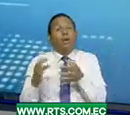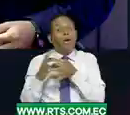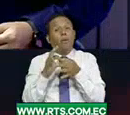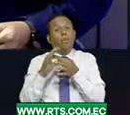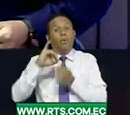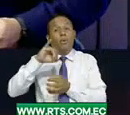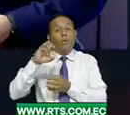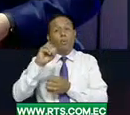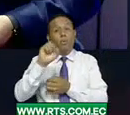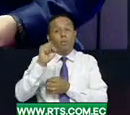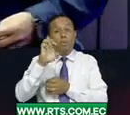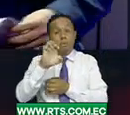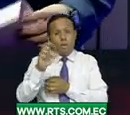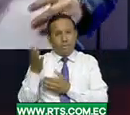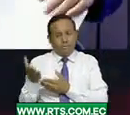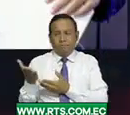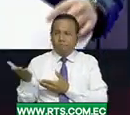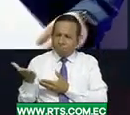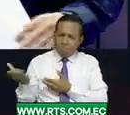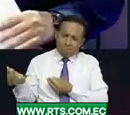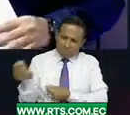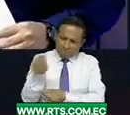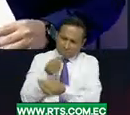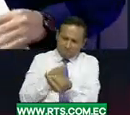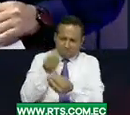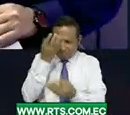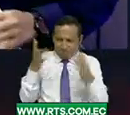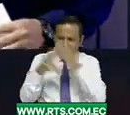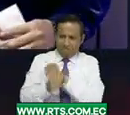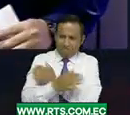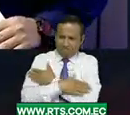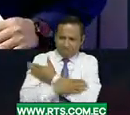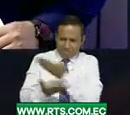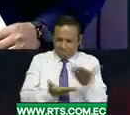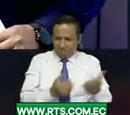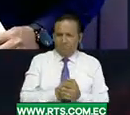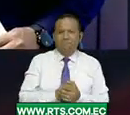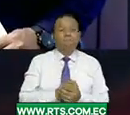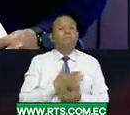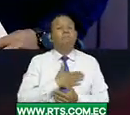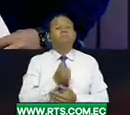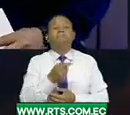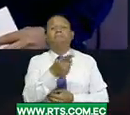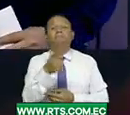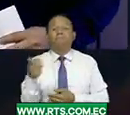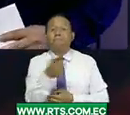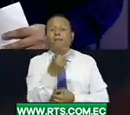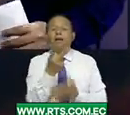Alberto Molestina. Qué placer, José. Buenas noches, bienvenido. Buenas noches, André. Un abrazo grande para ti, para todos. Como siempre, gracias por acompañarnos.